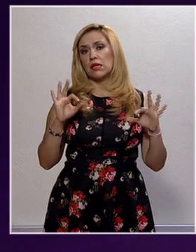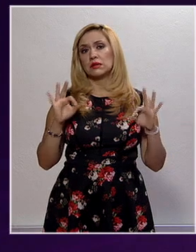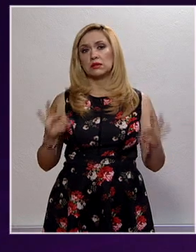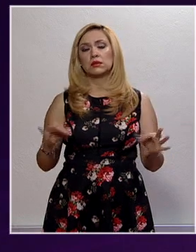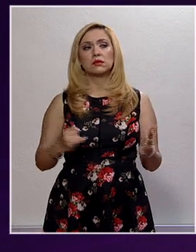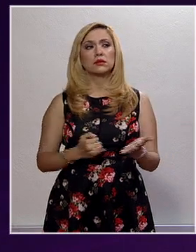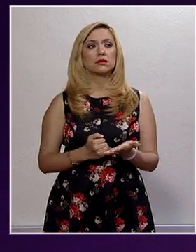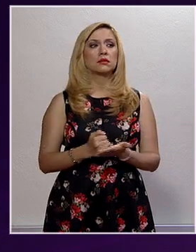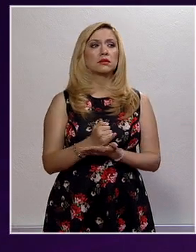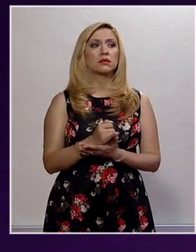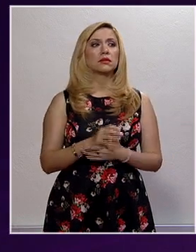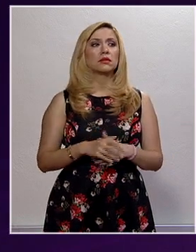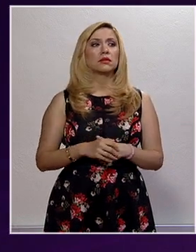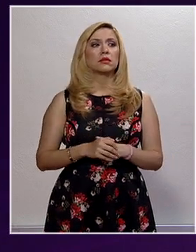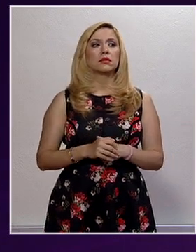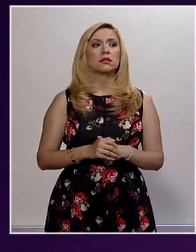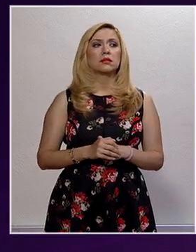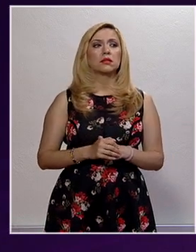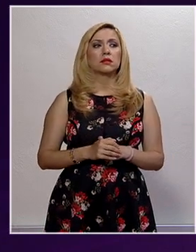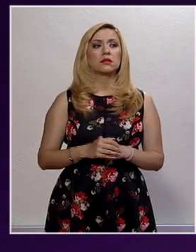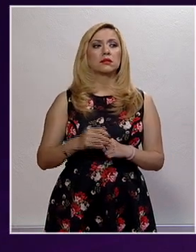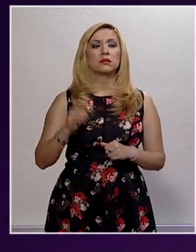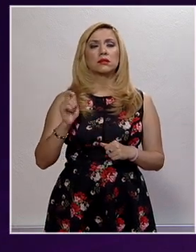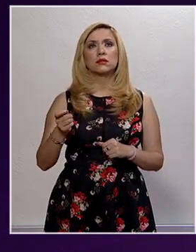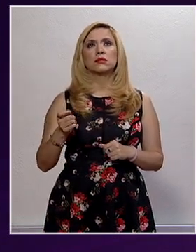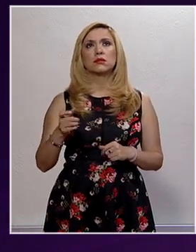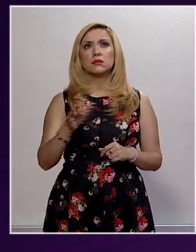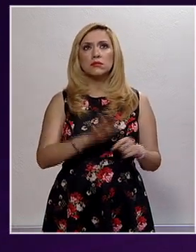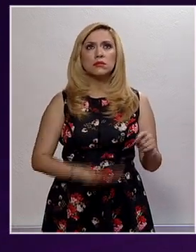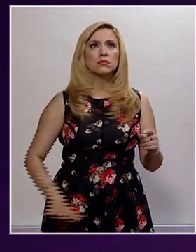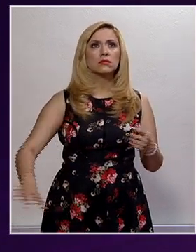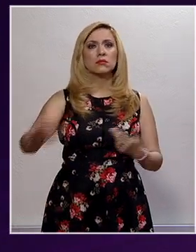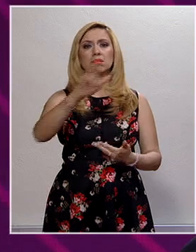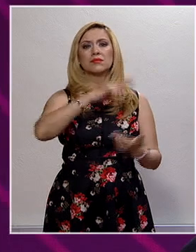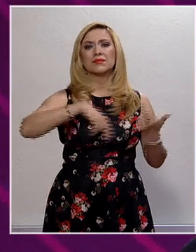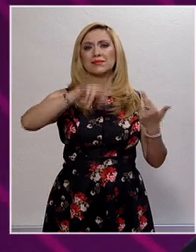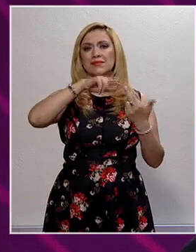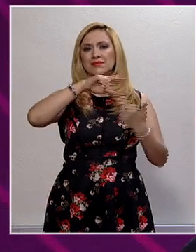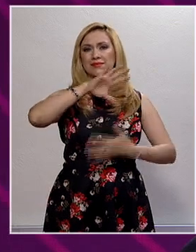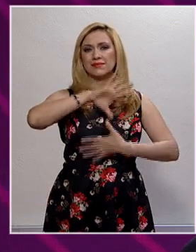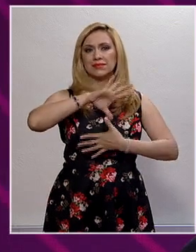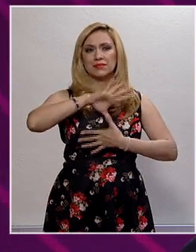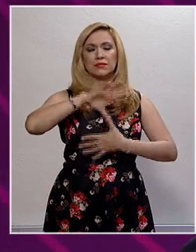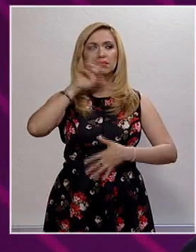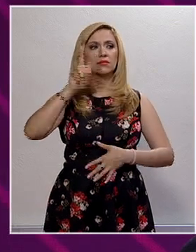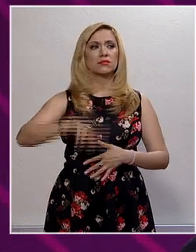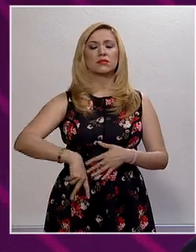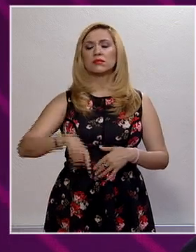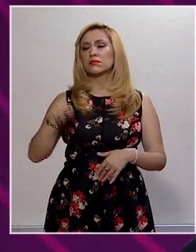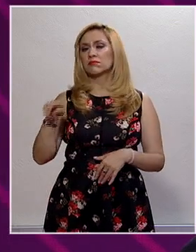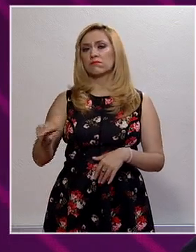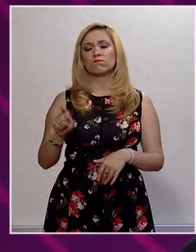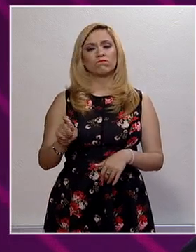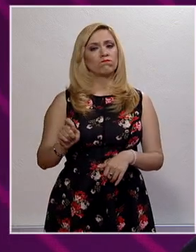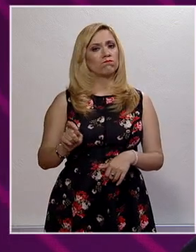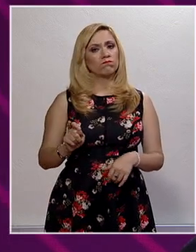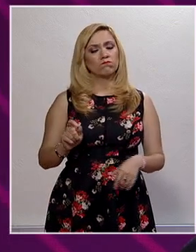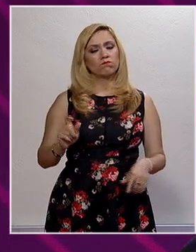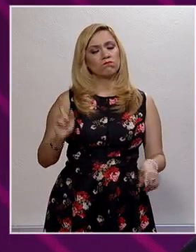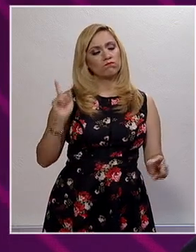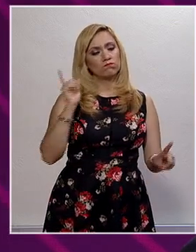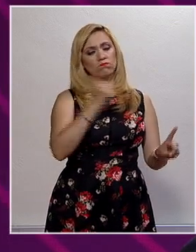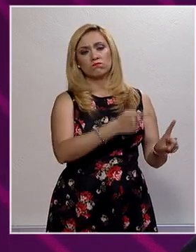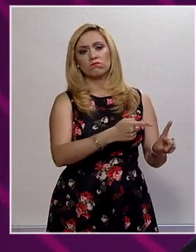2009, sí, a nivel interregional, interamericano, es la condena al Estado